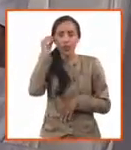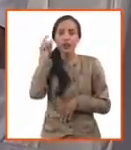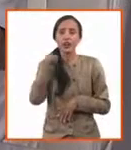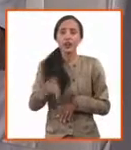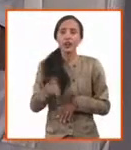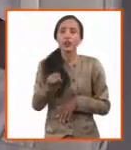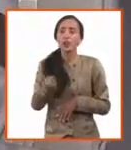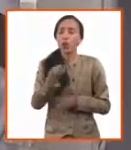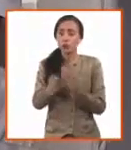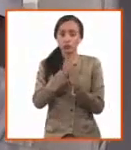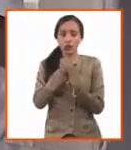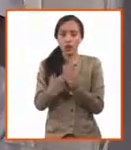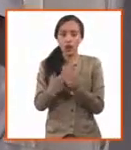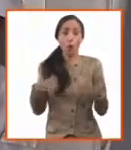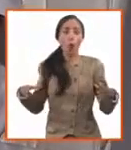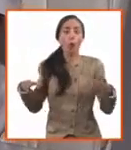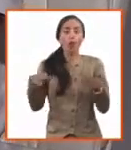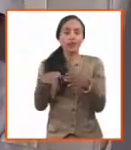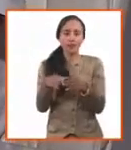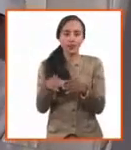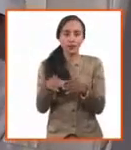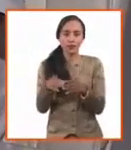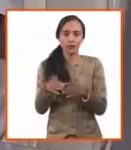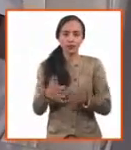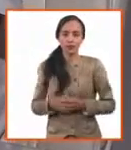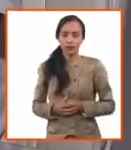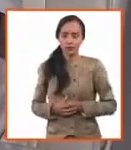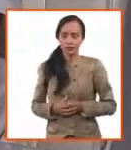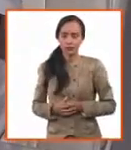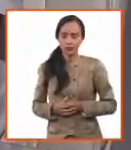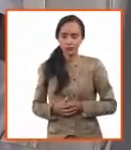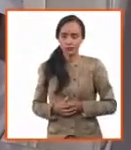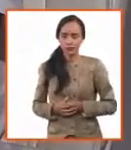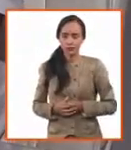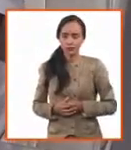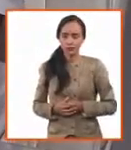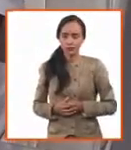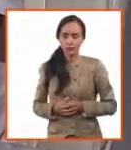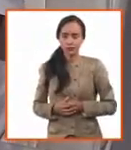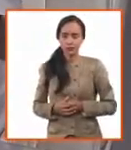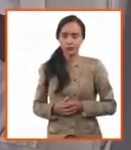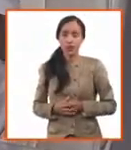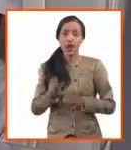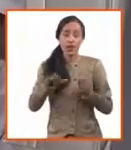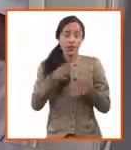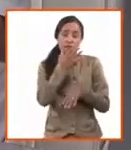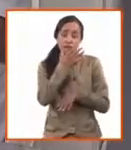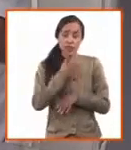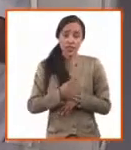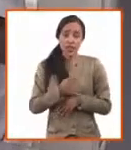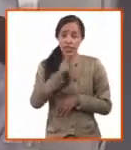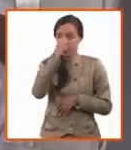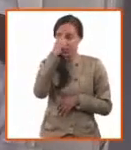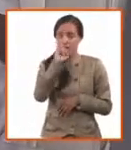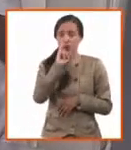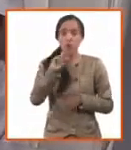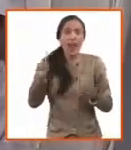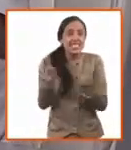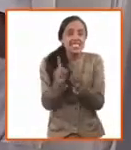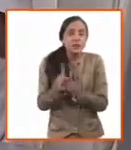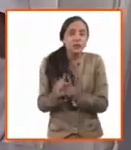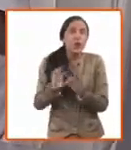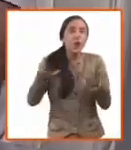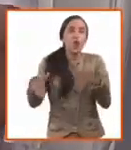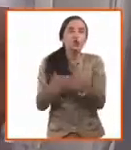obra colectiva, ¿no? La Revolución es una obra colectiva y muchas veces Fidel y el Che son síntesis de todo eso o símbolos de